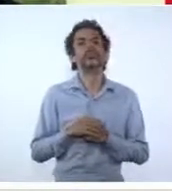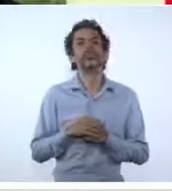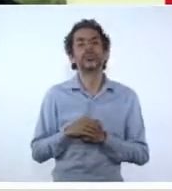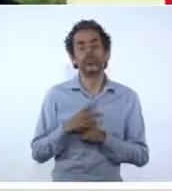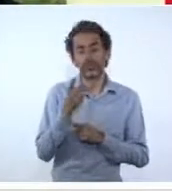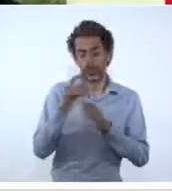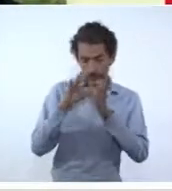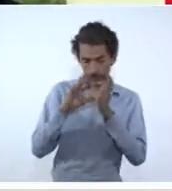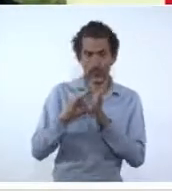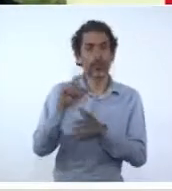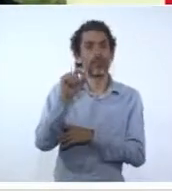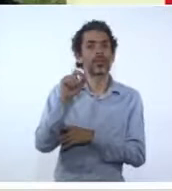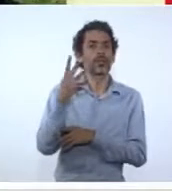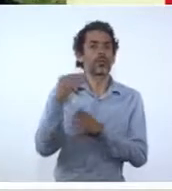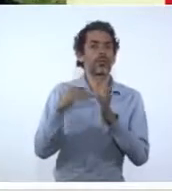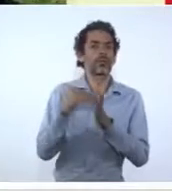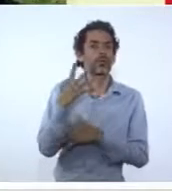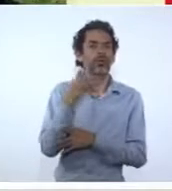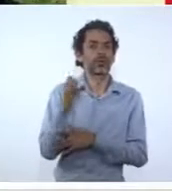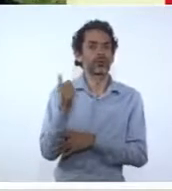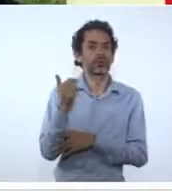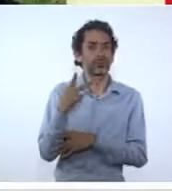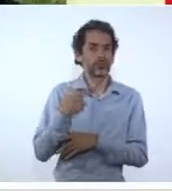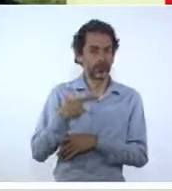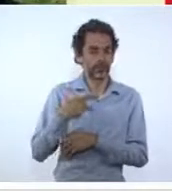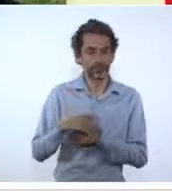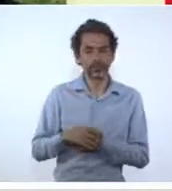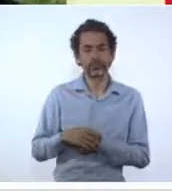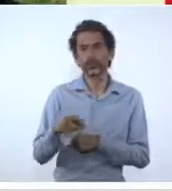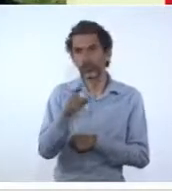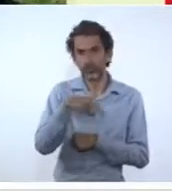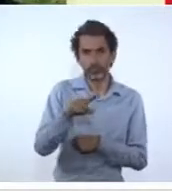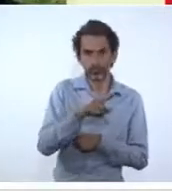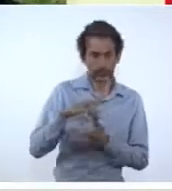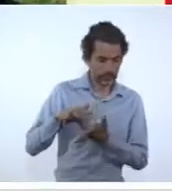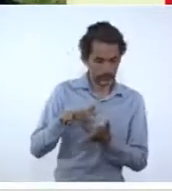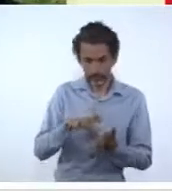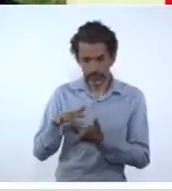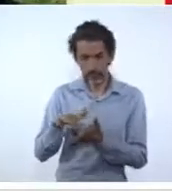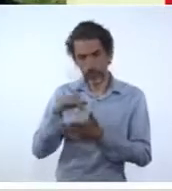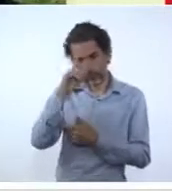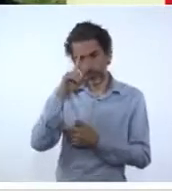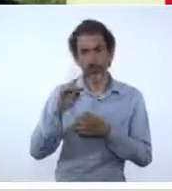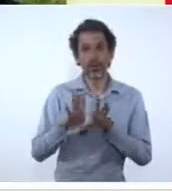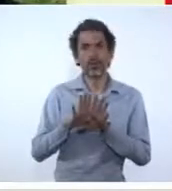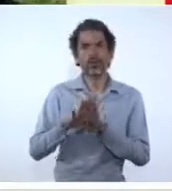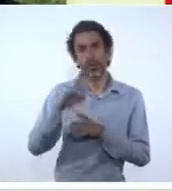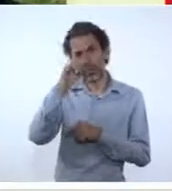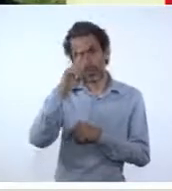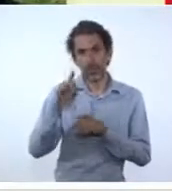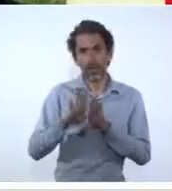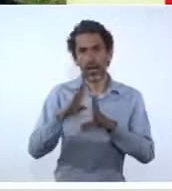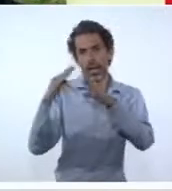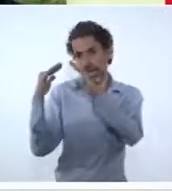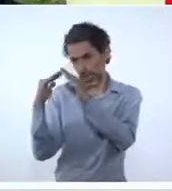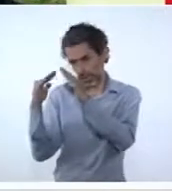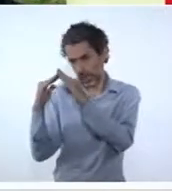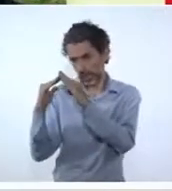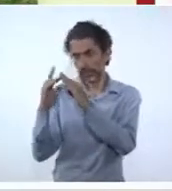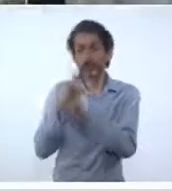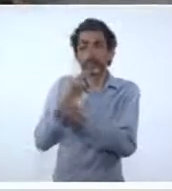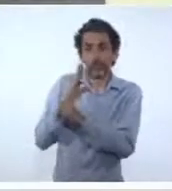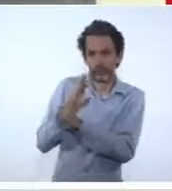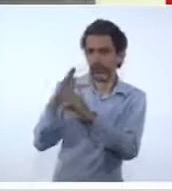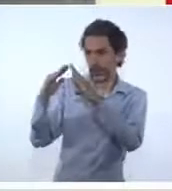A la fecha, 24,406 personas han recibido un apoyo en el programa Hogar Responsable y Protegido